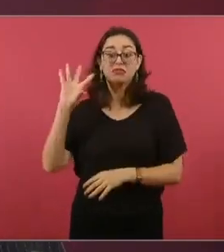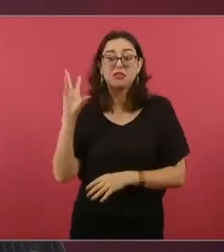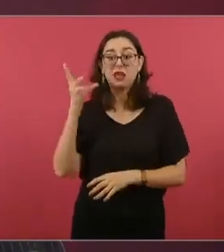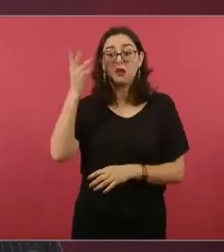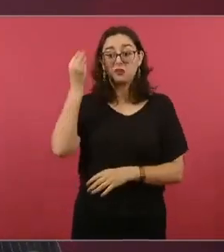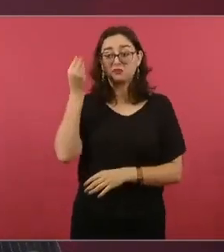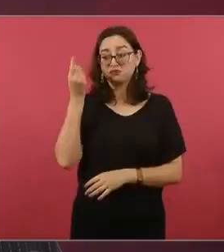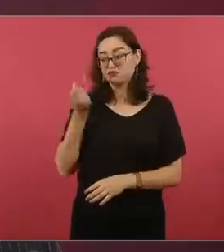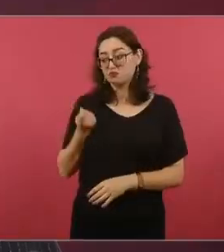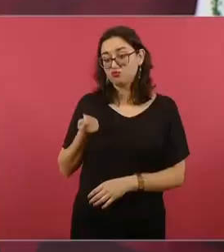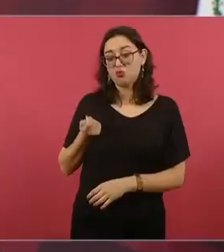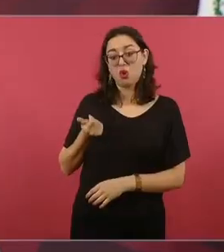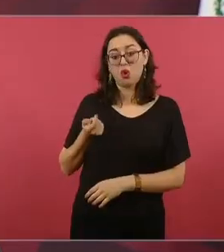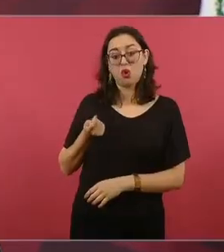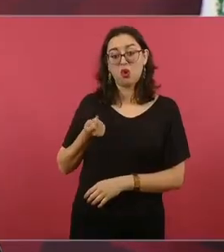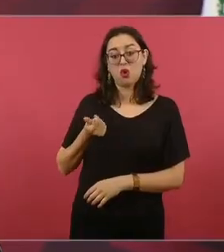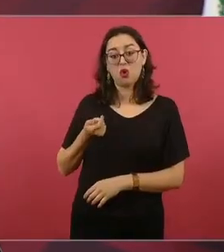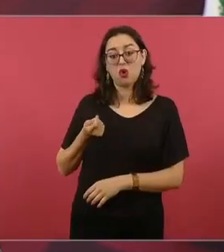fundamental